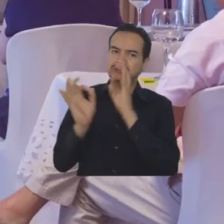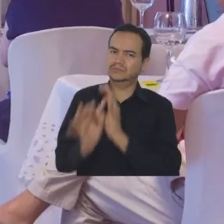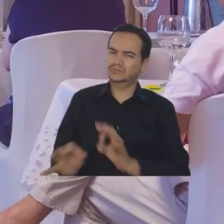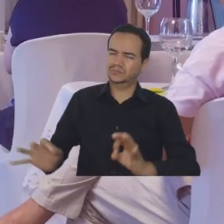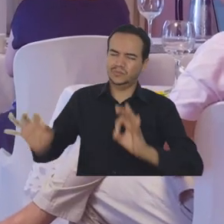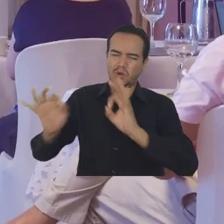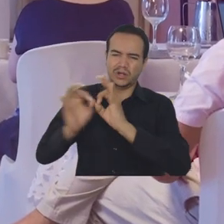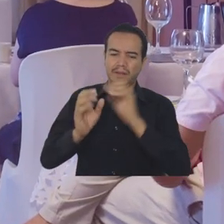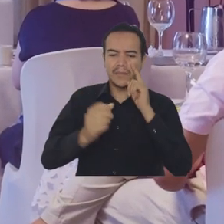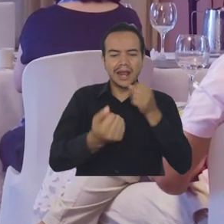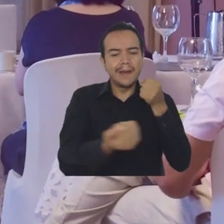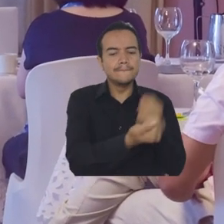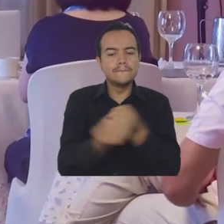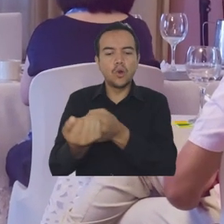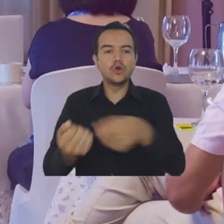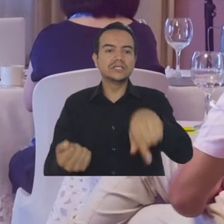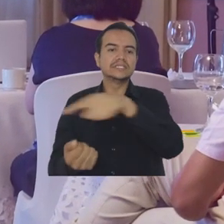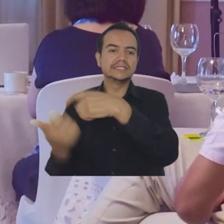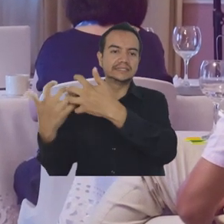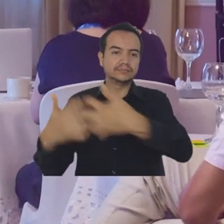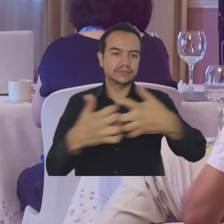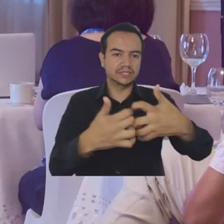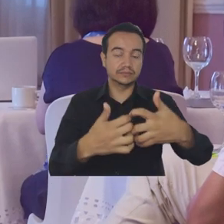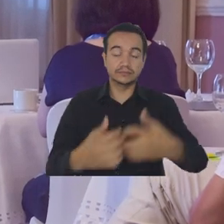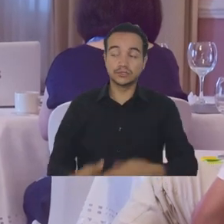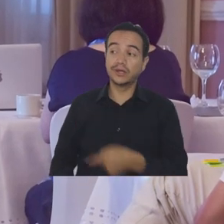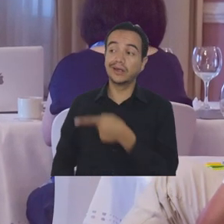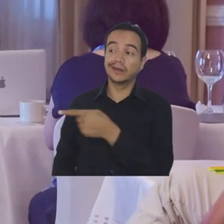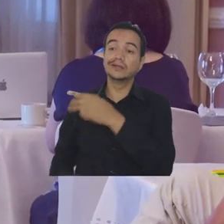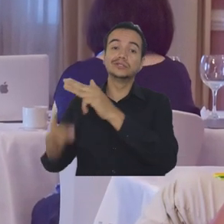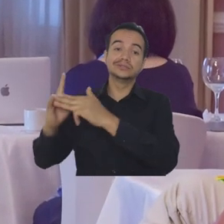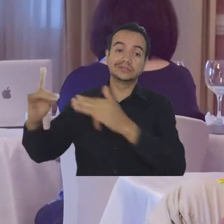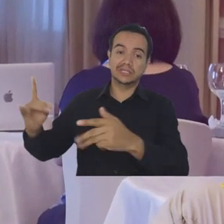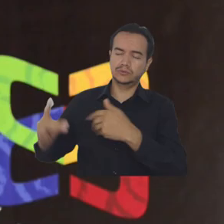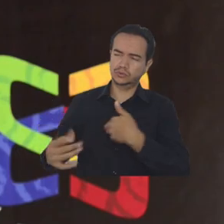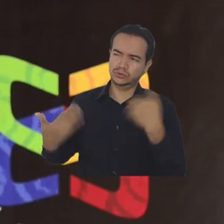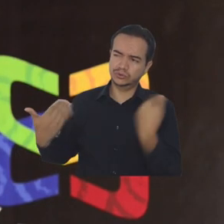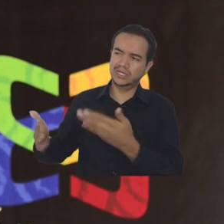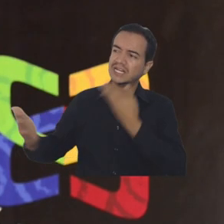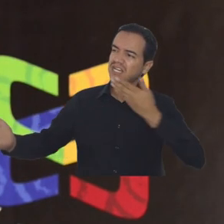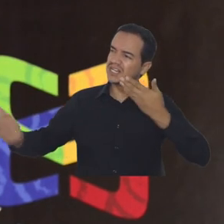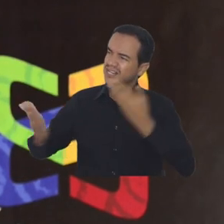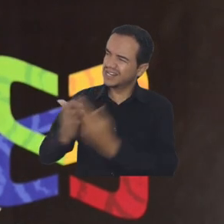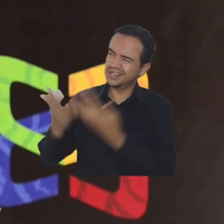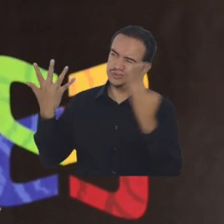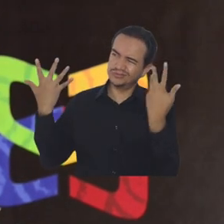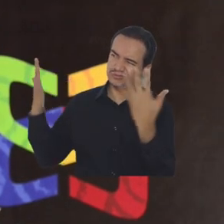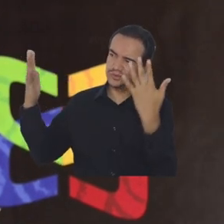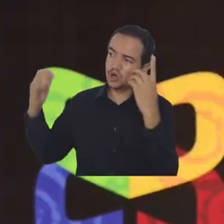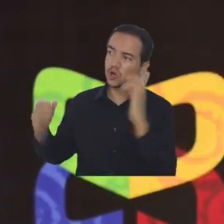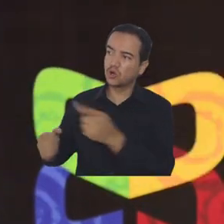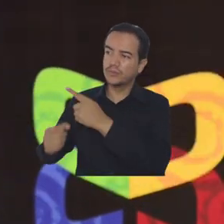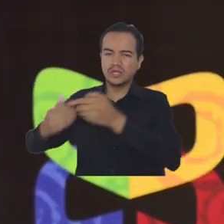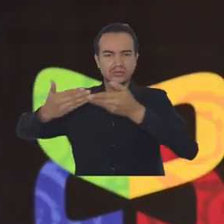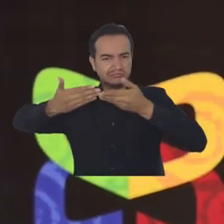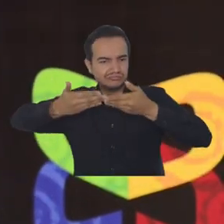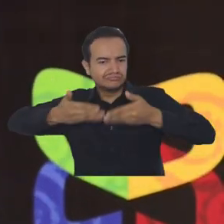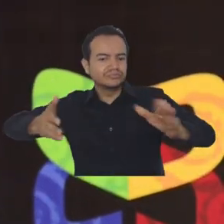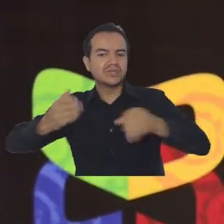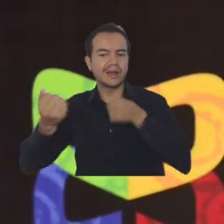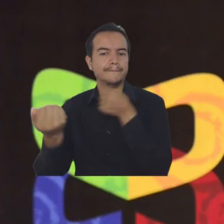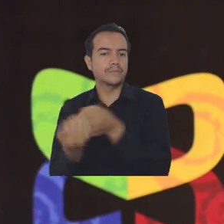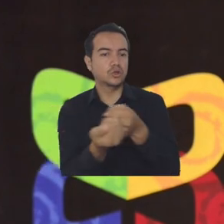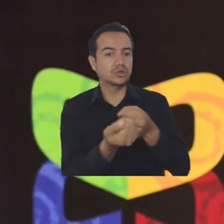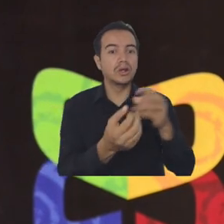de este tejido empresarial. Felicito a la Universidad del Magdalena porque se ha abierto en diferentes temáticas en la ciudad con apoyo de